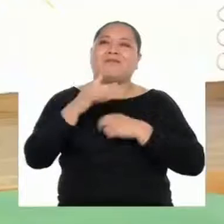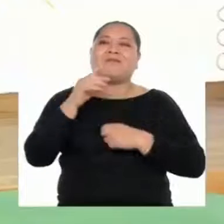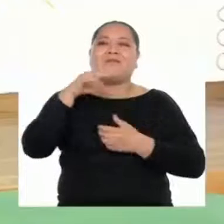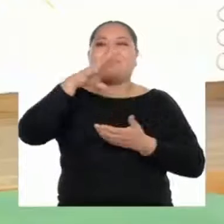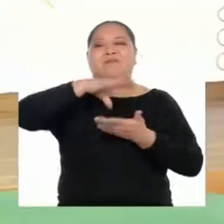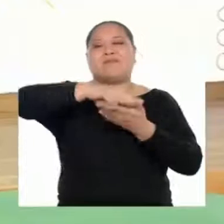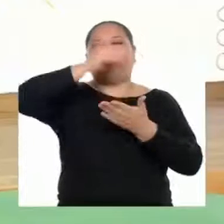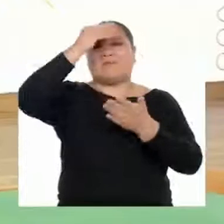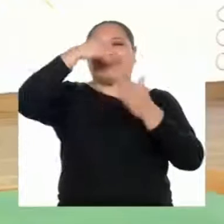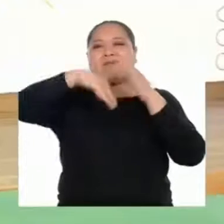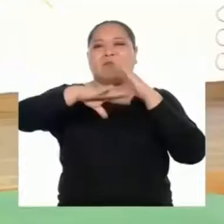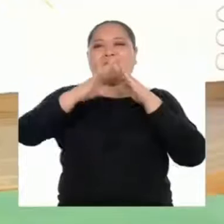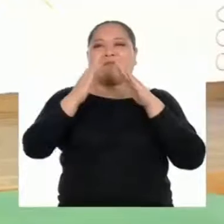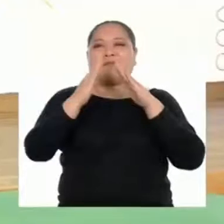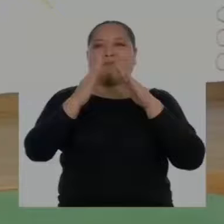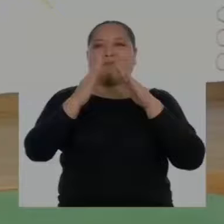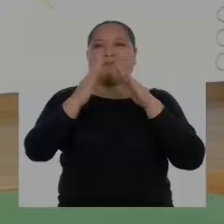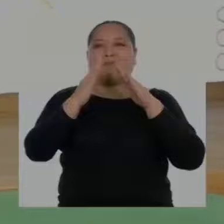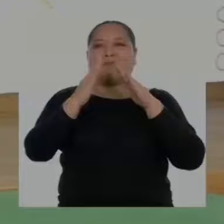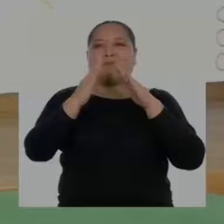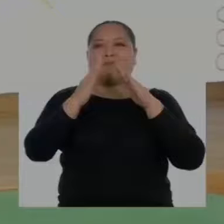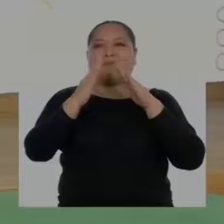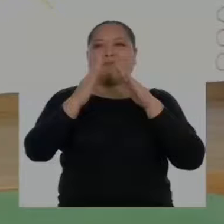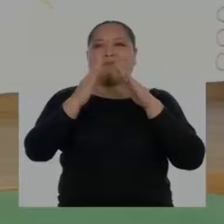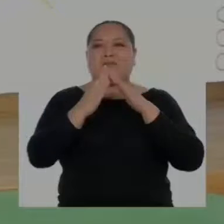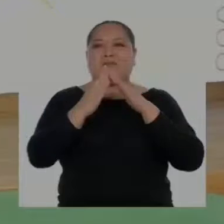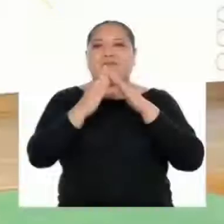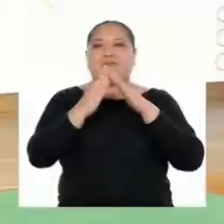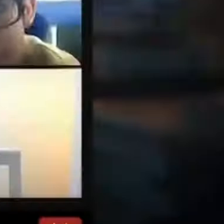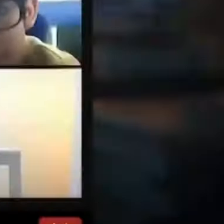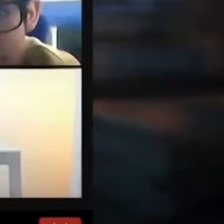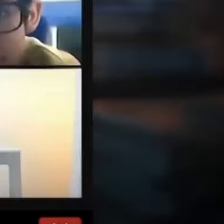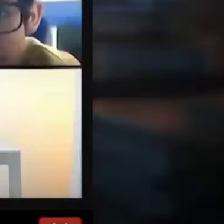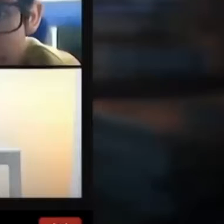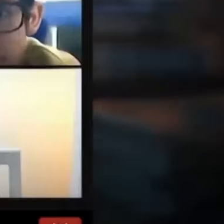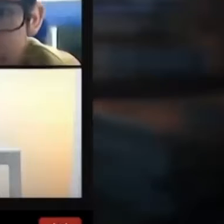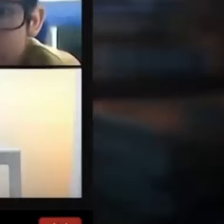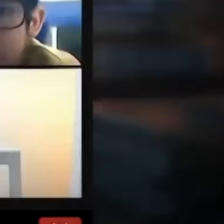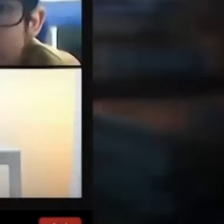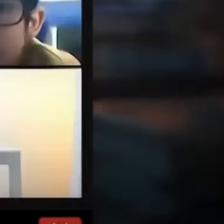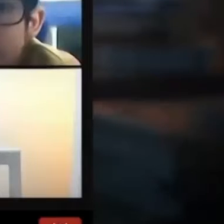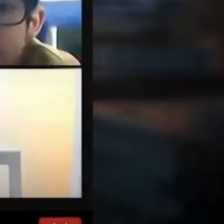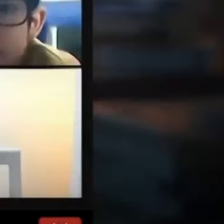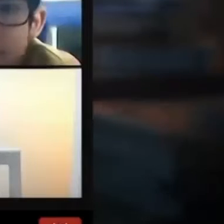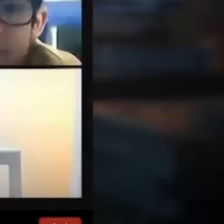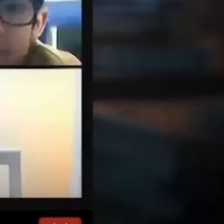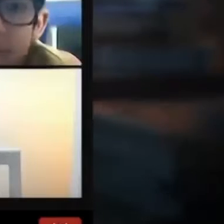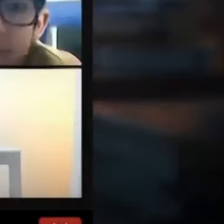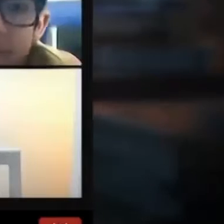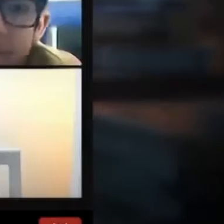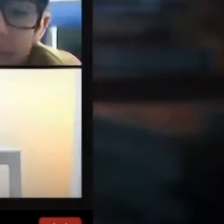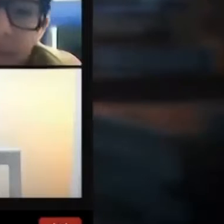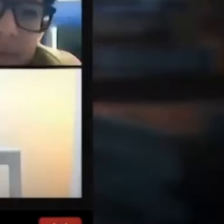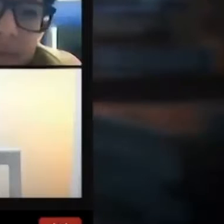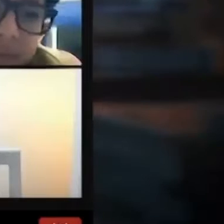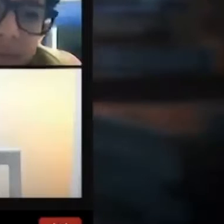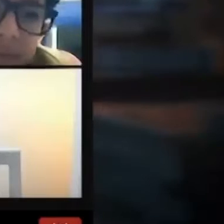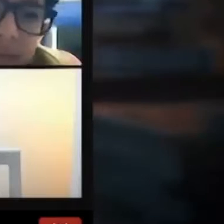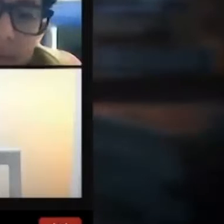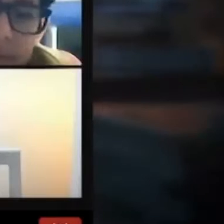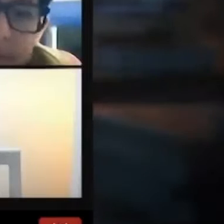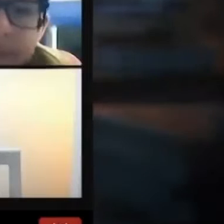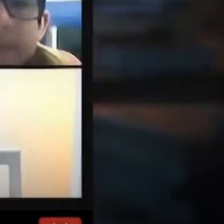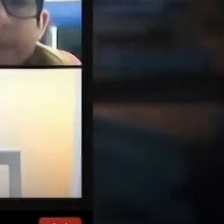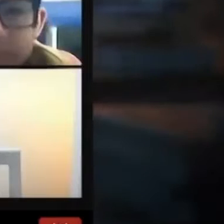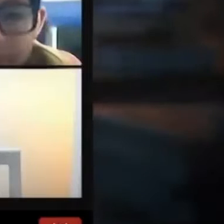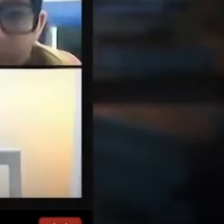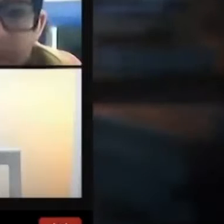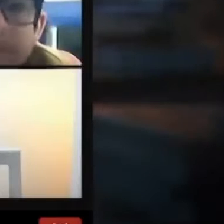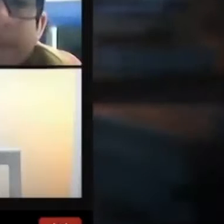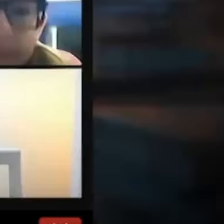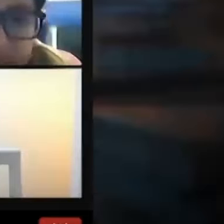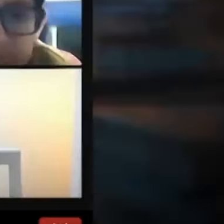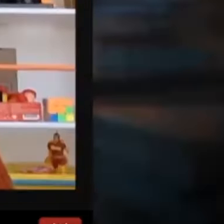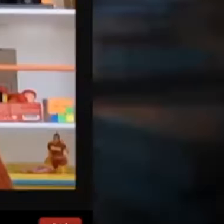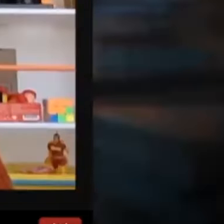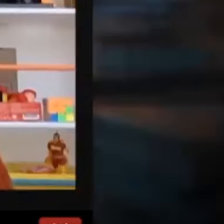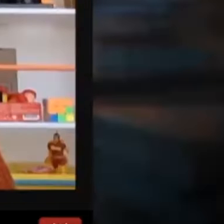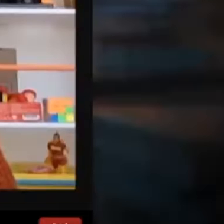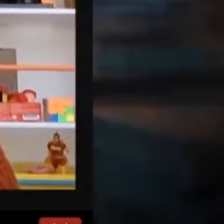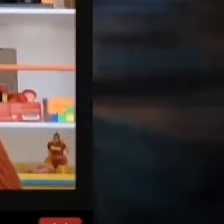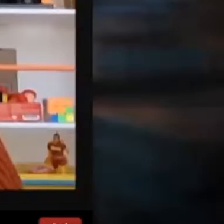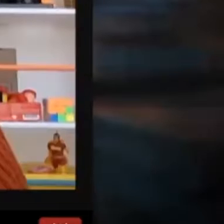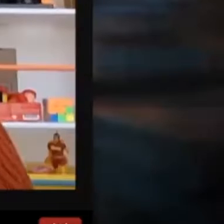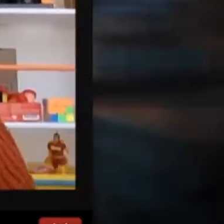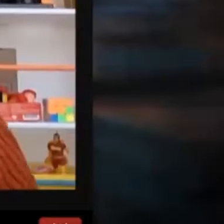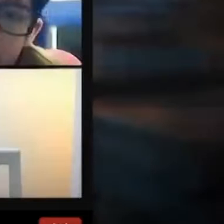con Aprendo en Casa. Hicimos una videollamada. Claro, está bien. Lo mejor es quedarnos en